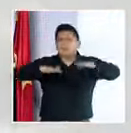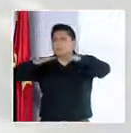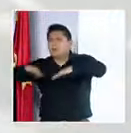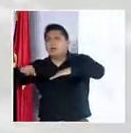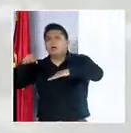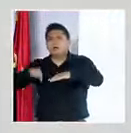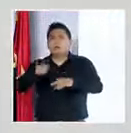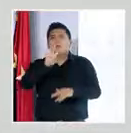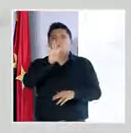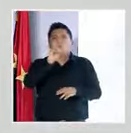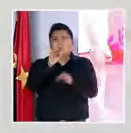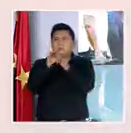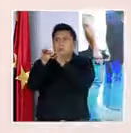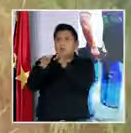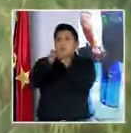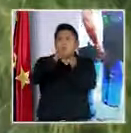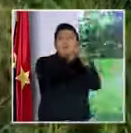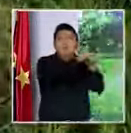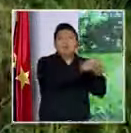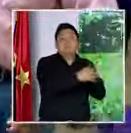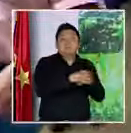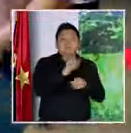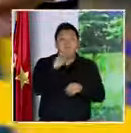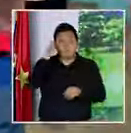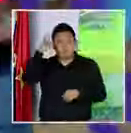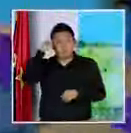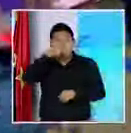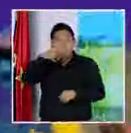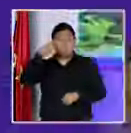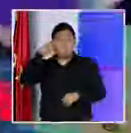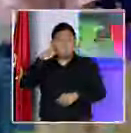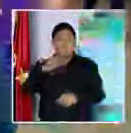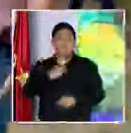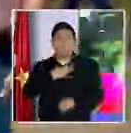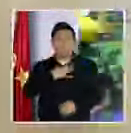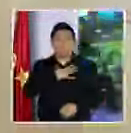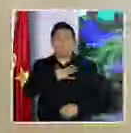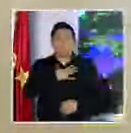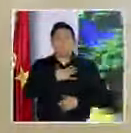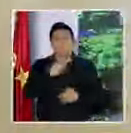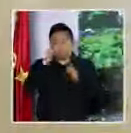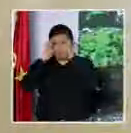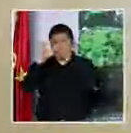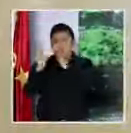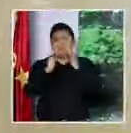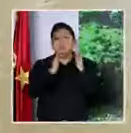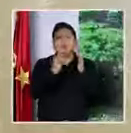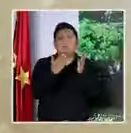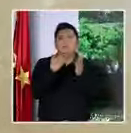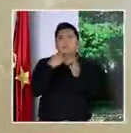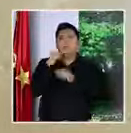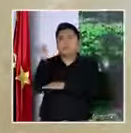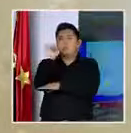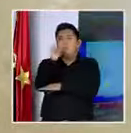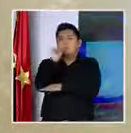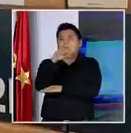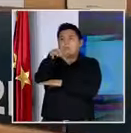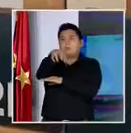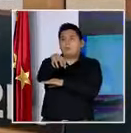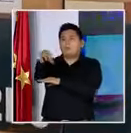40 municipios y en el gobierno de las oportunidades también avanzamos en la gestión y activación de combos de maquinaria